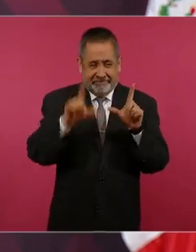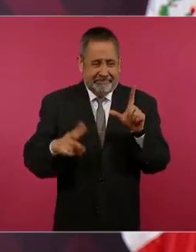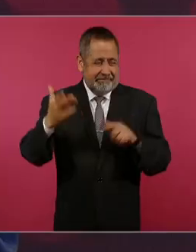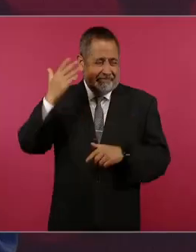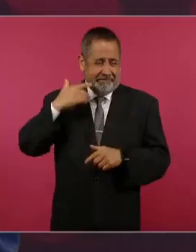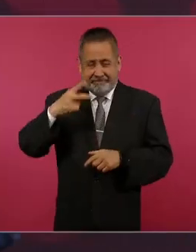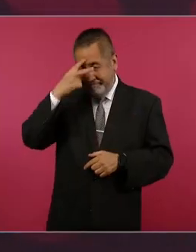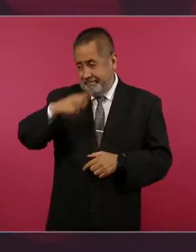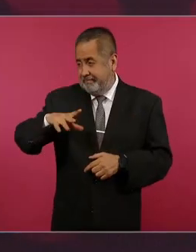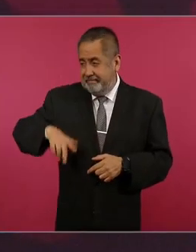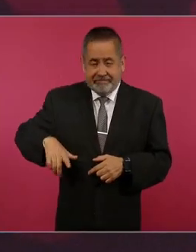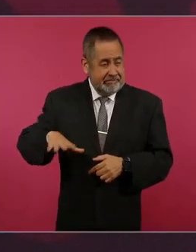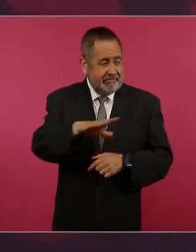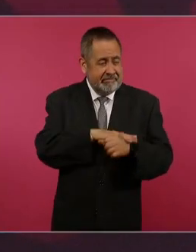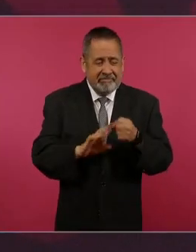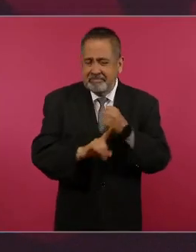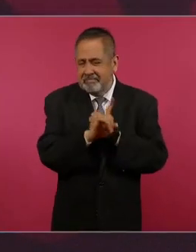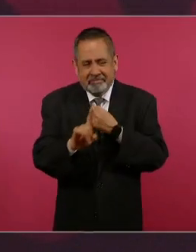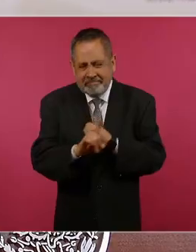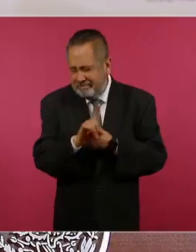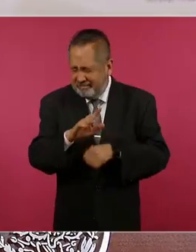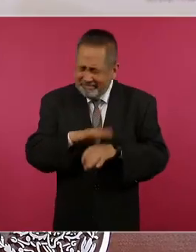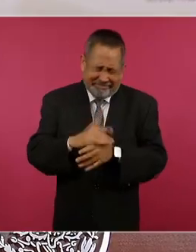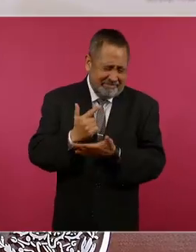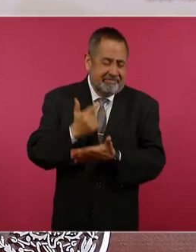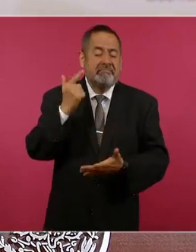era la corrupción